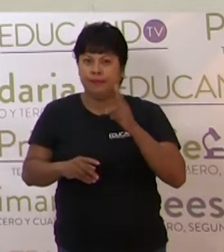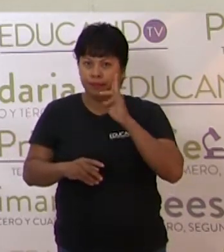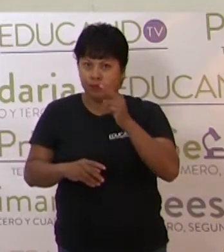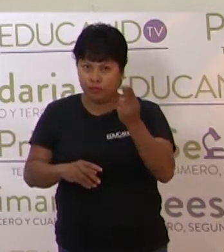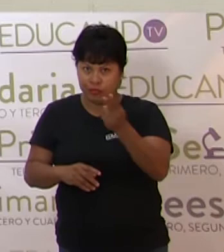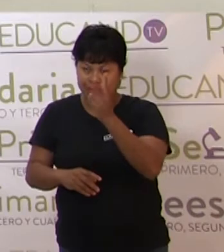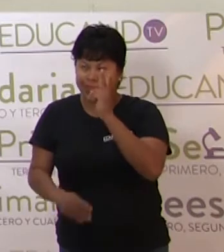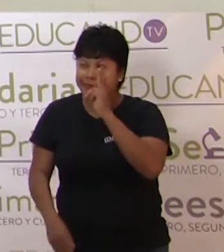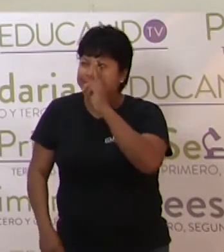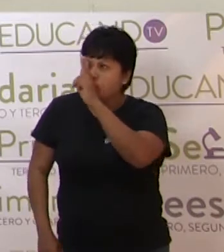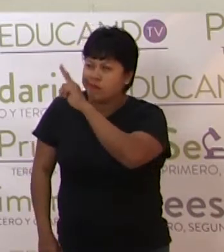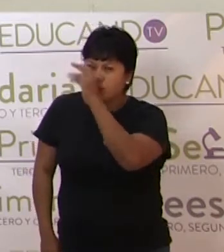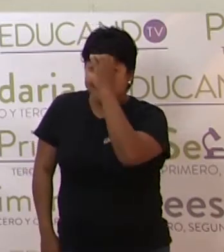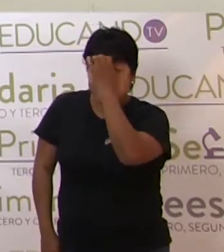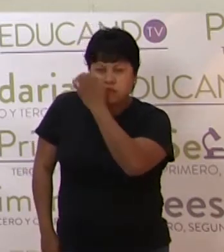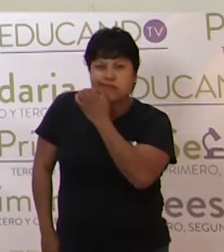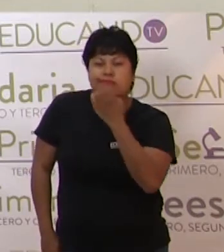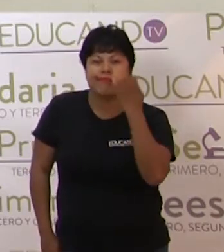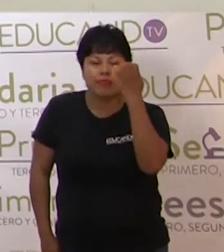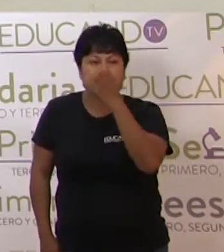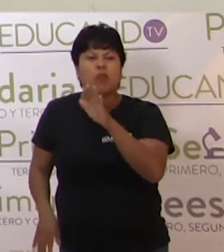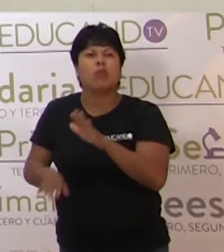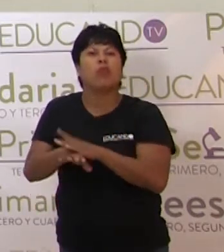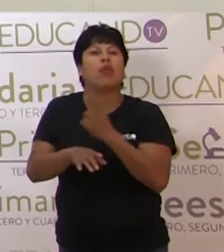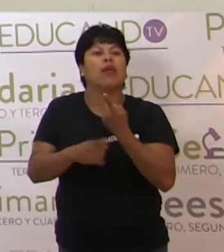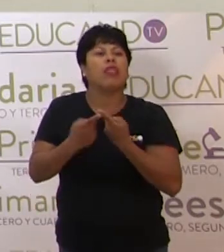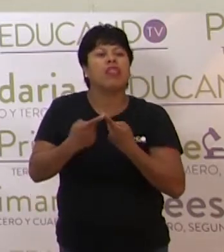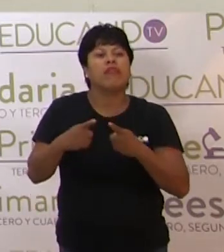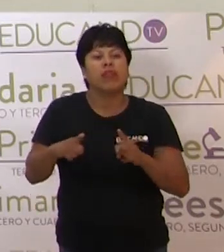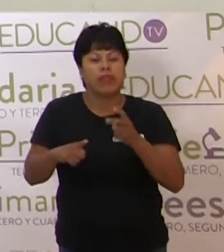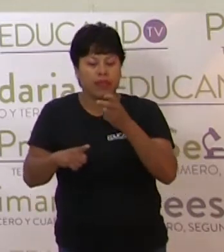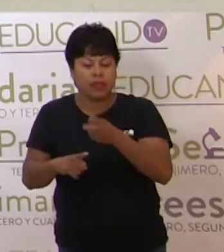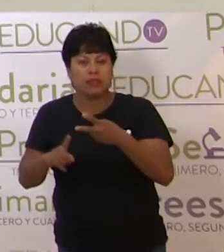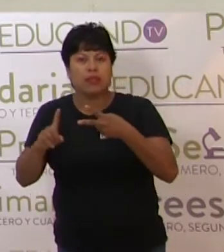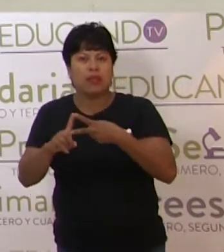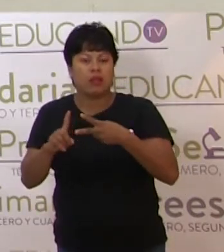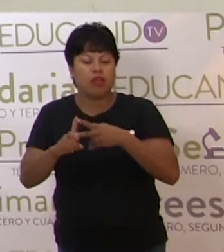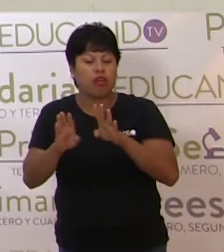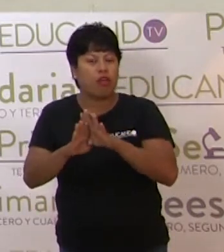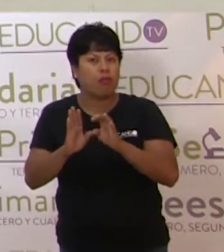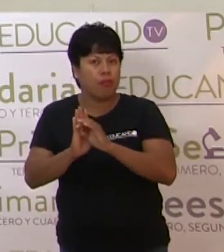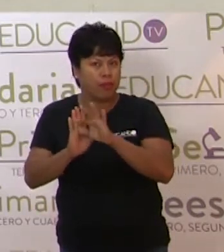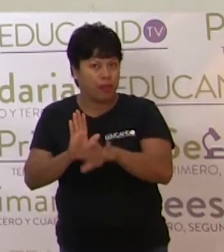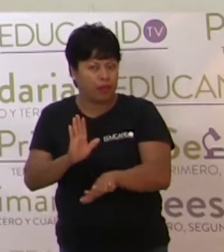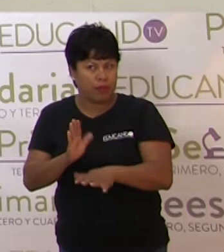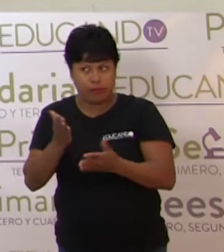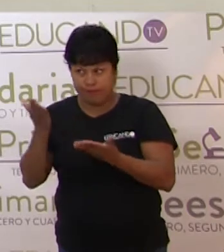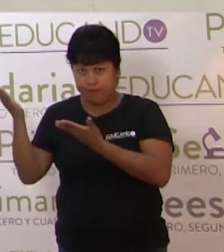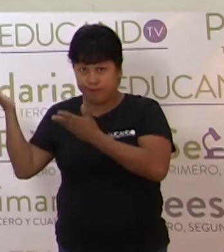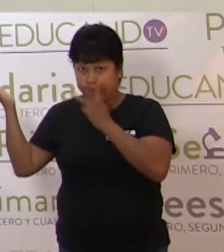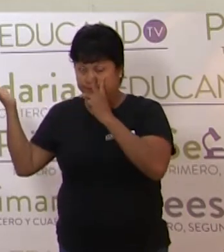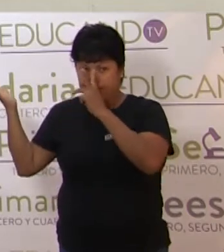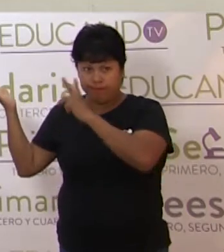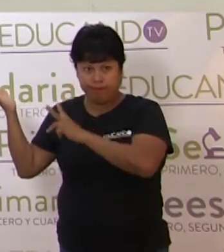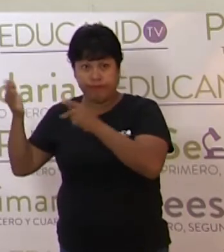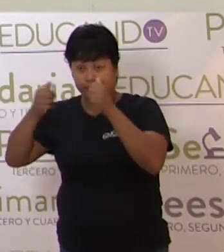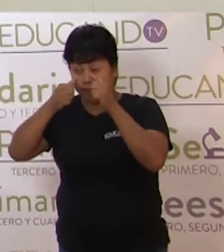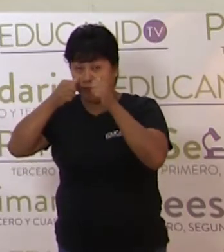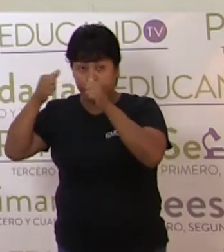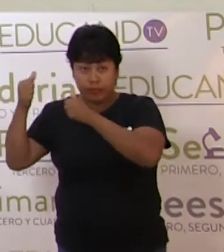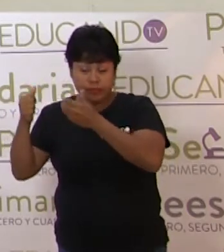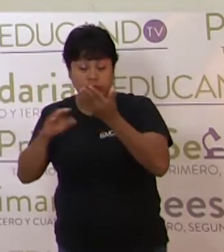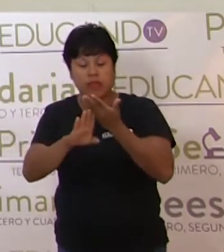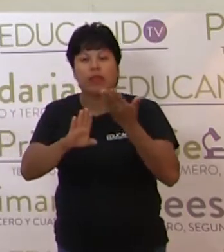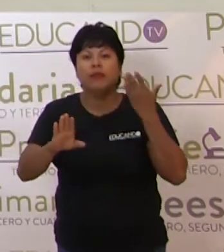simple vista porque es distinto a este triángulo al del ejemplo si pusieron la atención la sesión